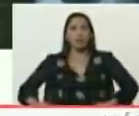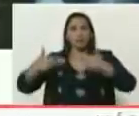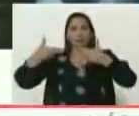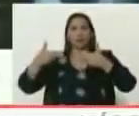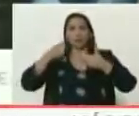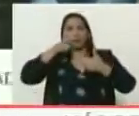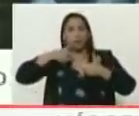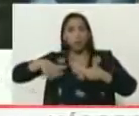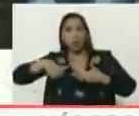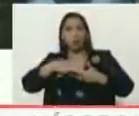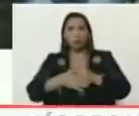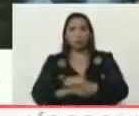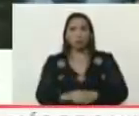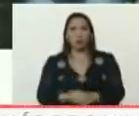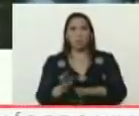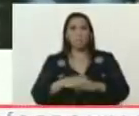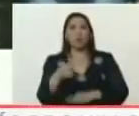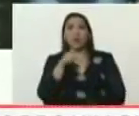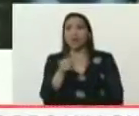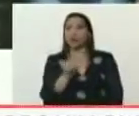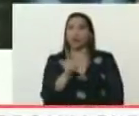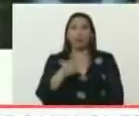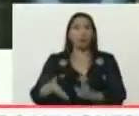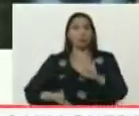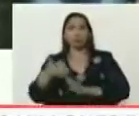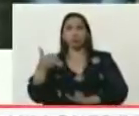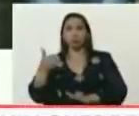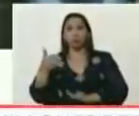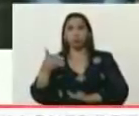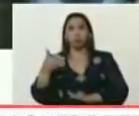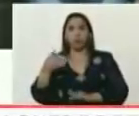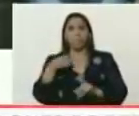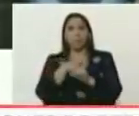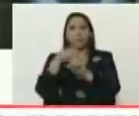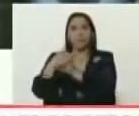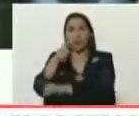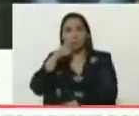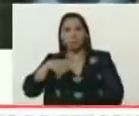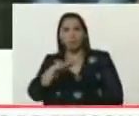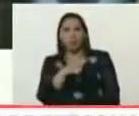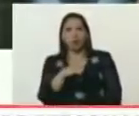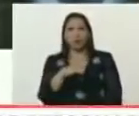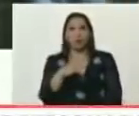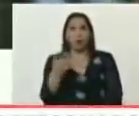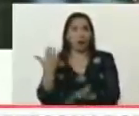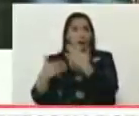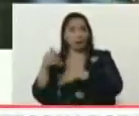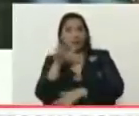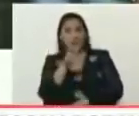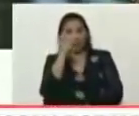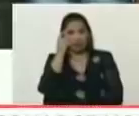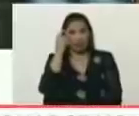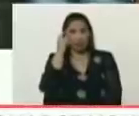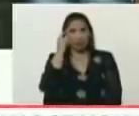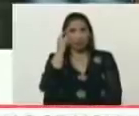el pueblo, porque ellos no iban a salir a reprimir al pueblo. Eso fue hace 3 días.